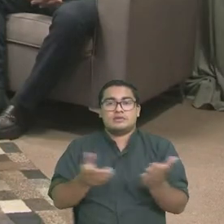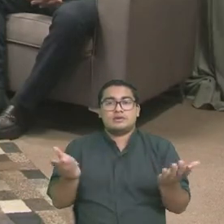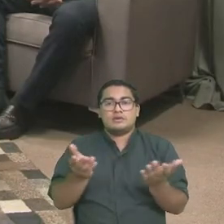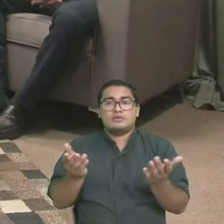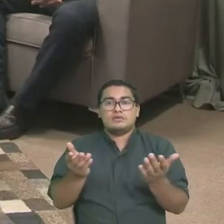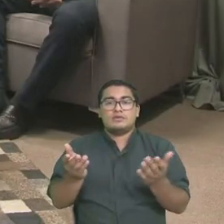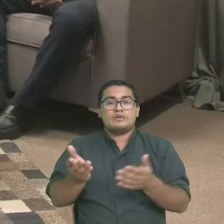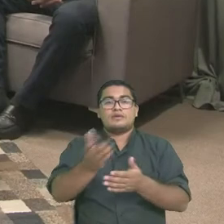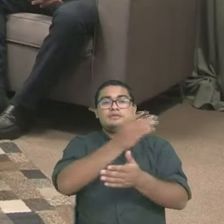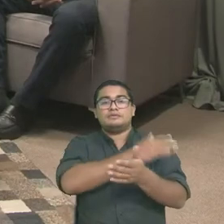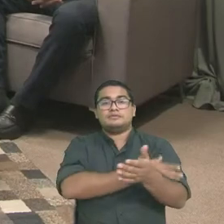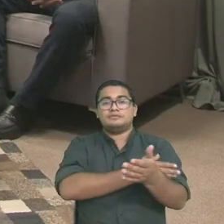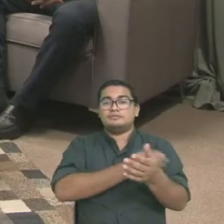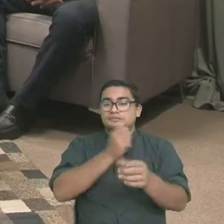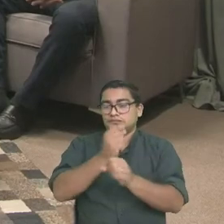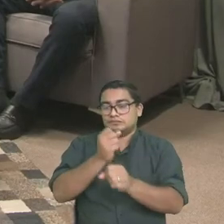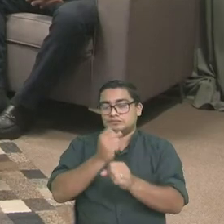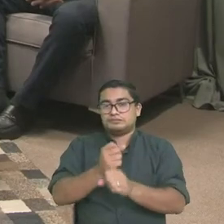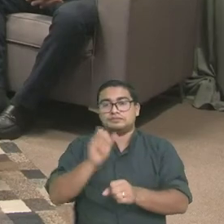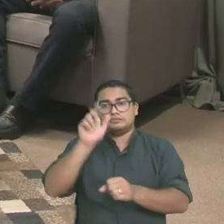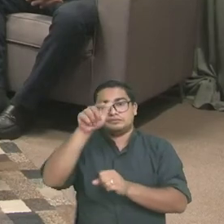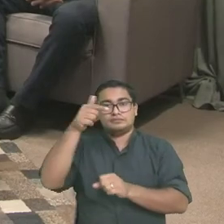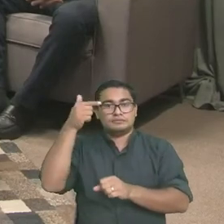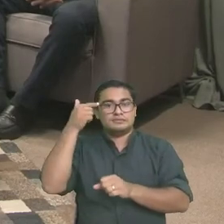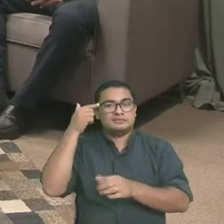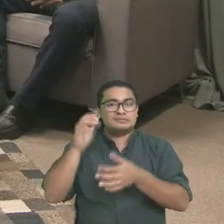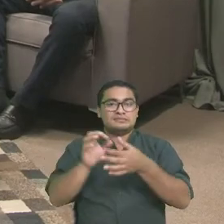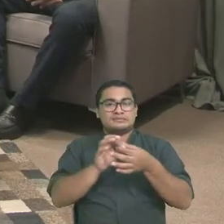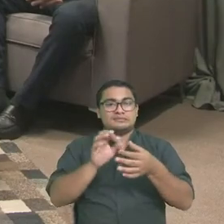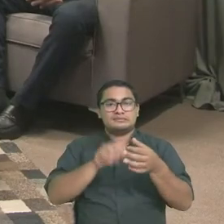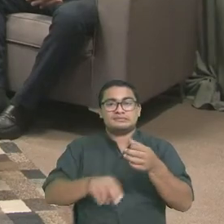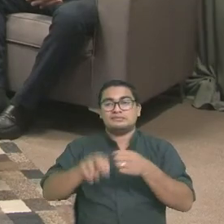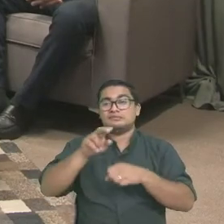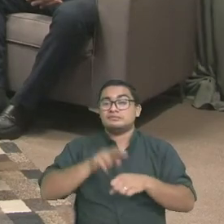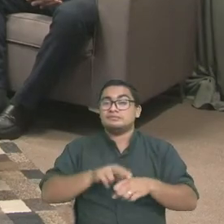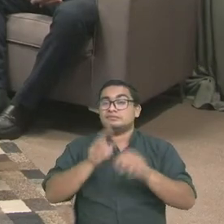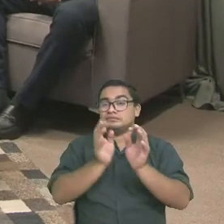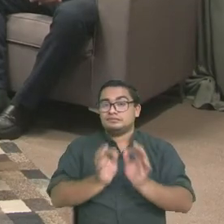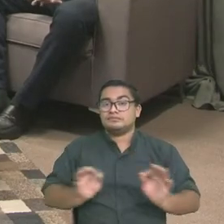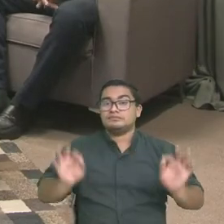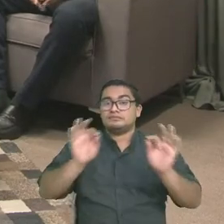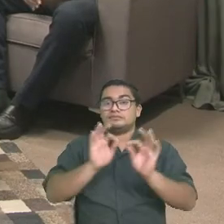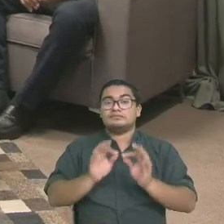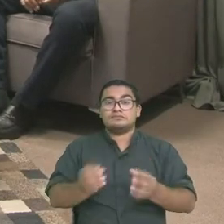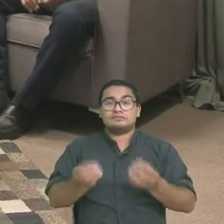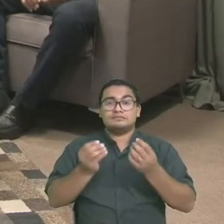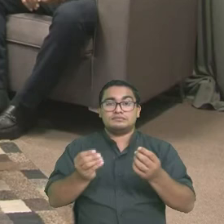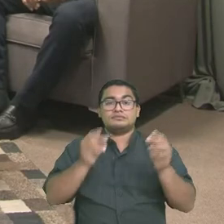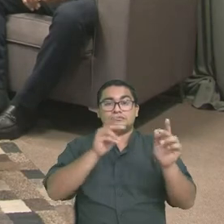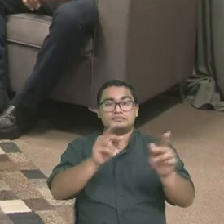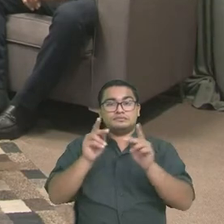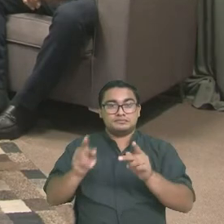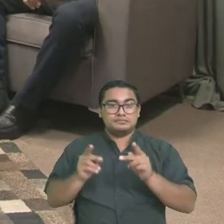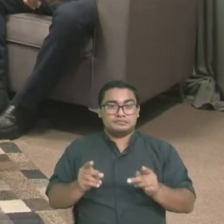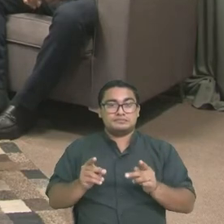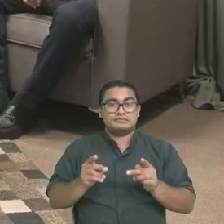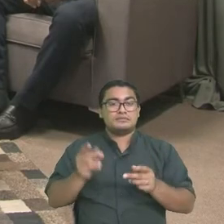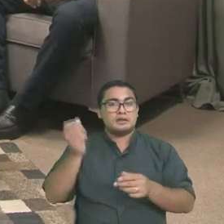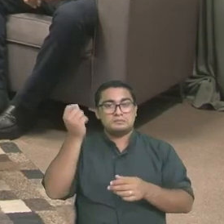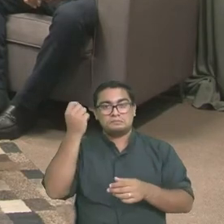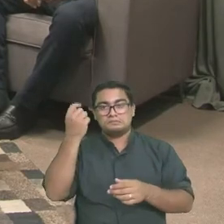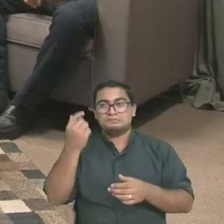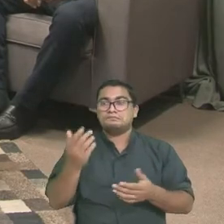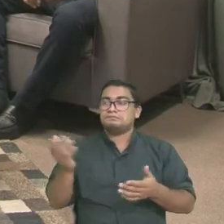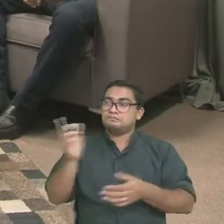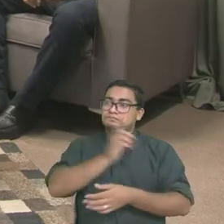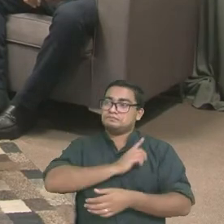previo contexto de gestión de trabajo del Gobierno de Reconciliación y Unidad Nacional. Un aspecto muy importante también para que nuestra audiencia lo maneje, diputado,